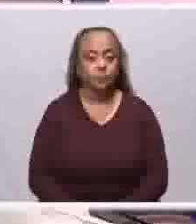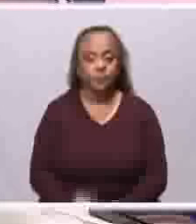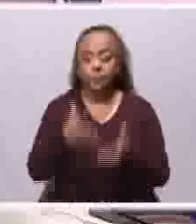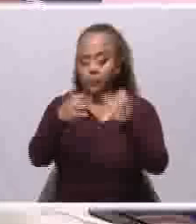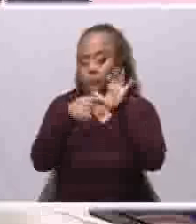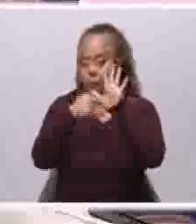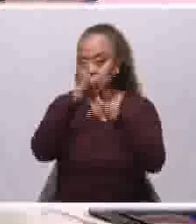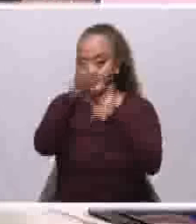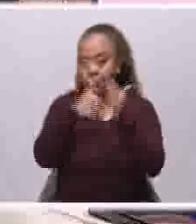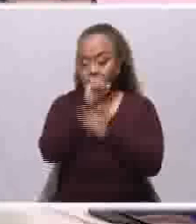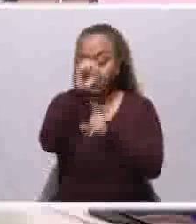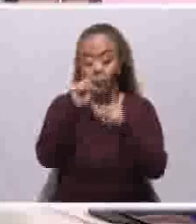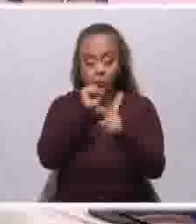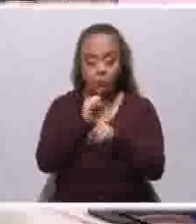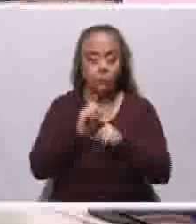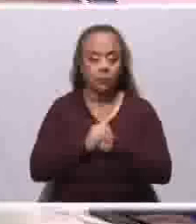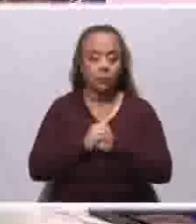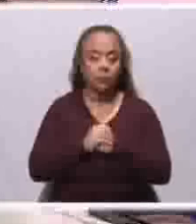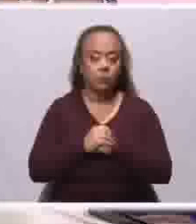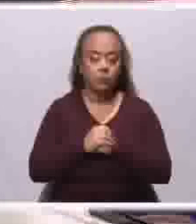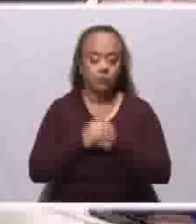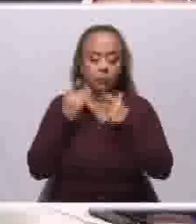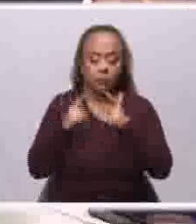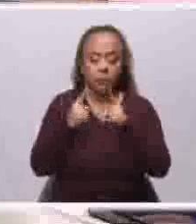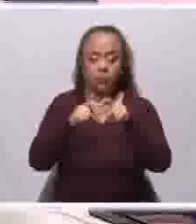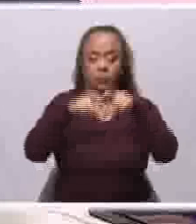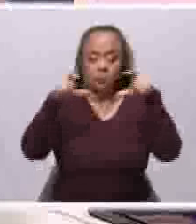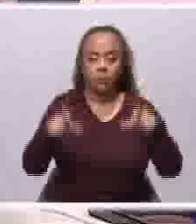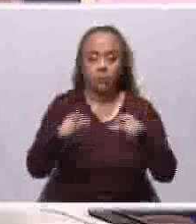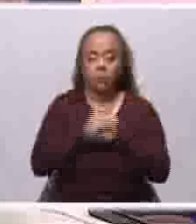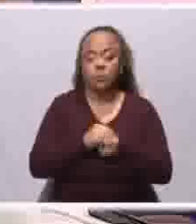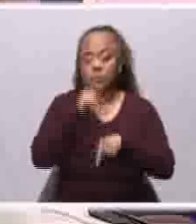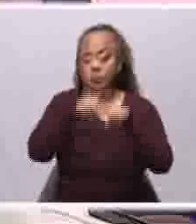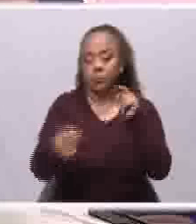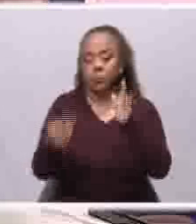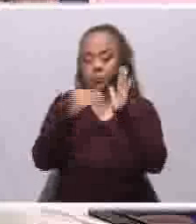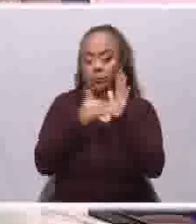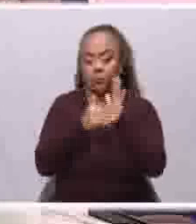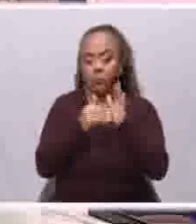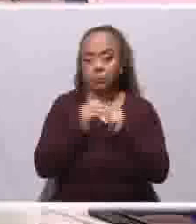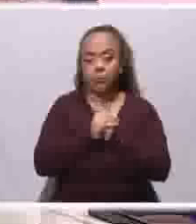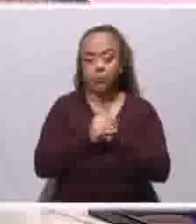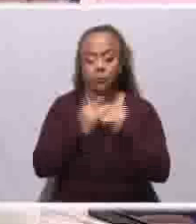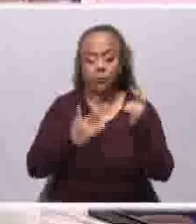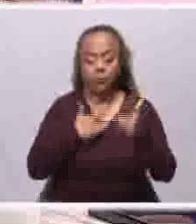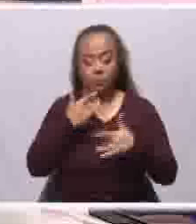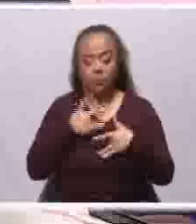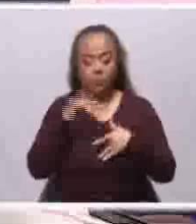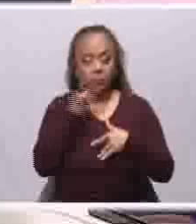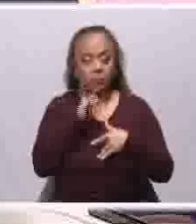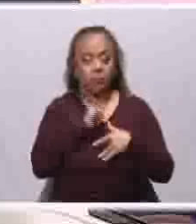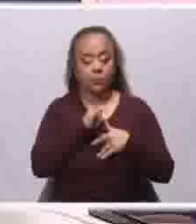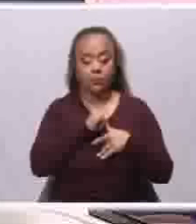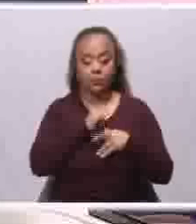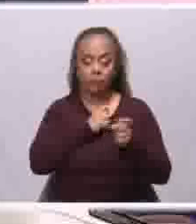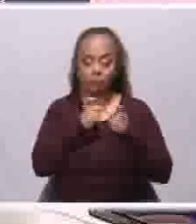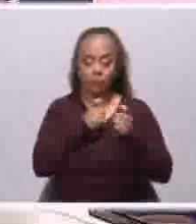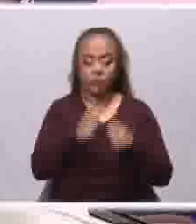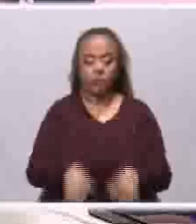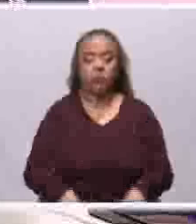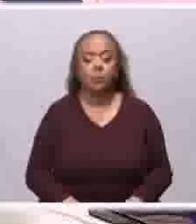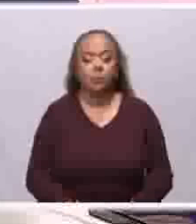querer Mostrar todas las condiciones que venía dando en cancha en Escocia y no poder replicarlo en la selección se debe sentir como un poco cercenado ahora